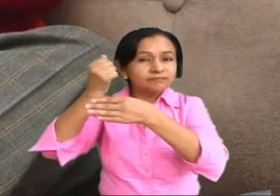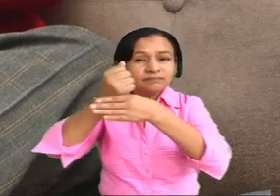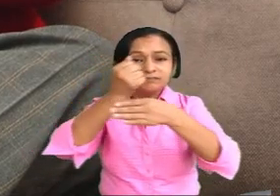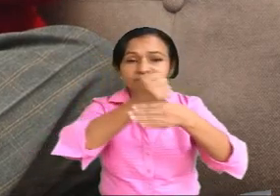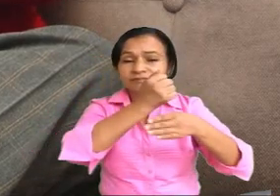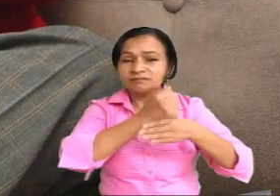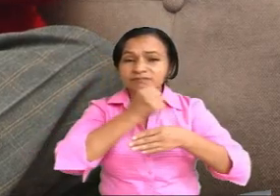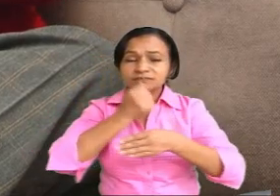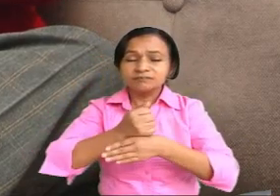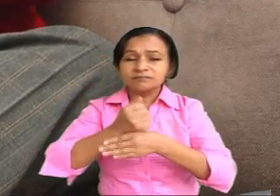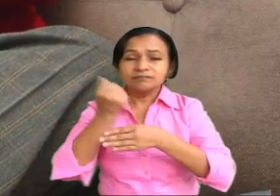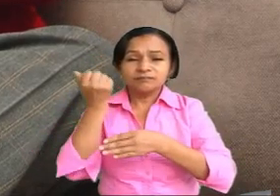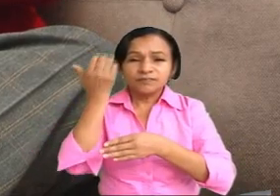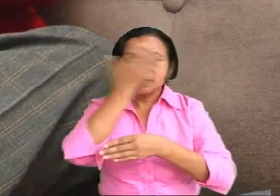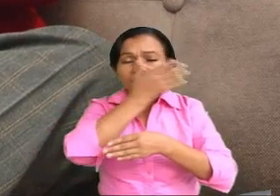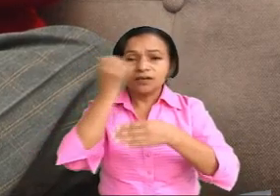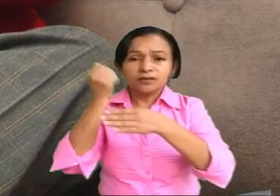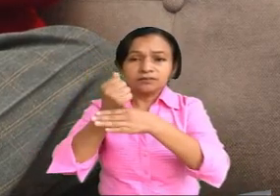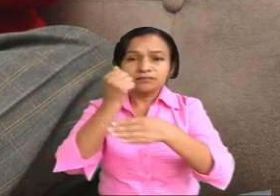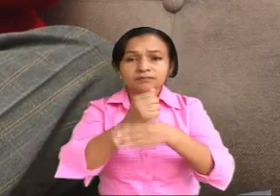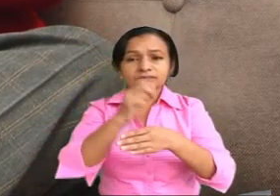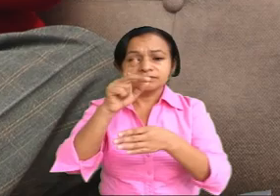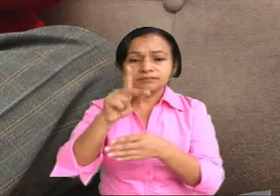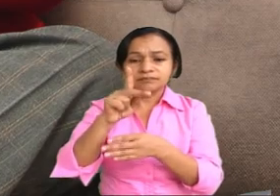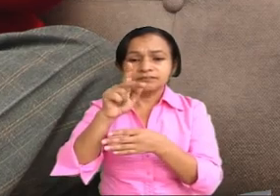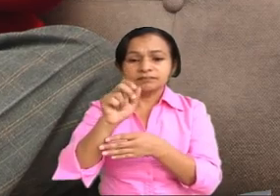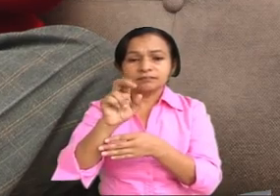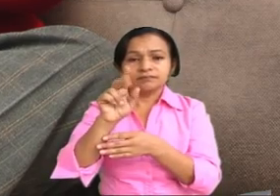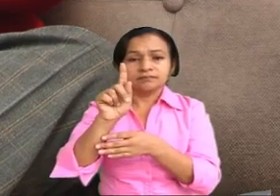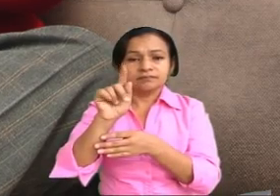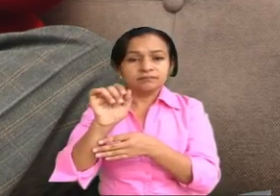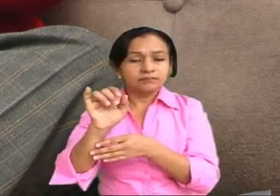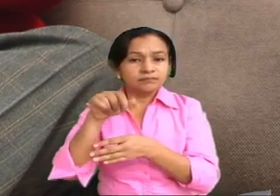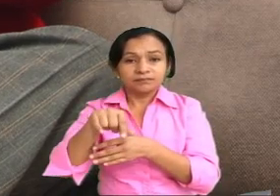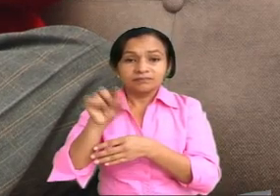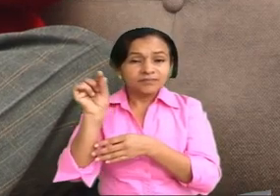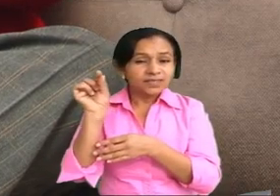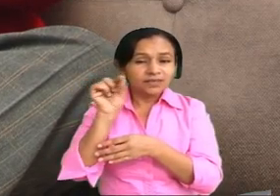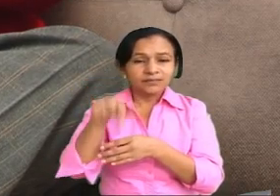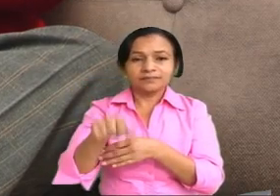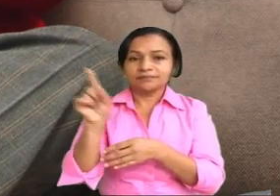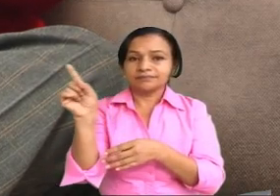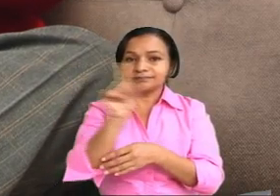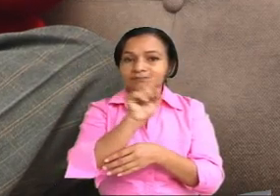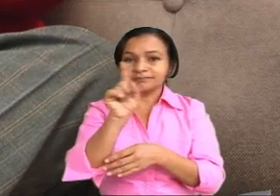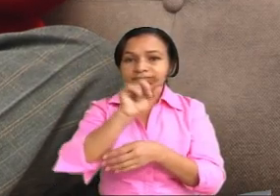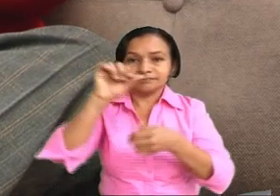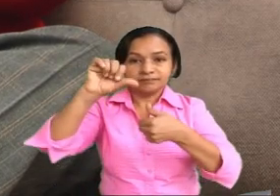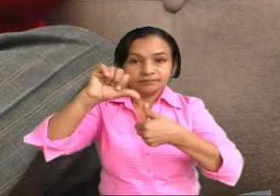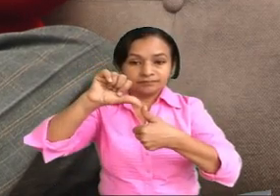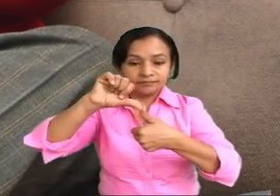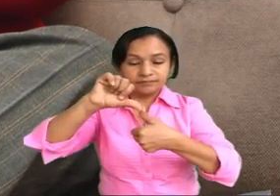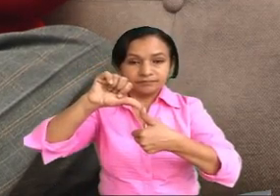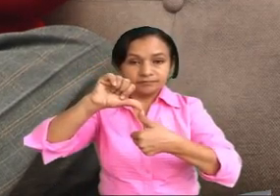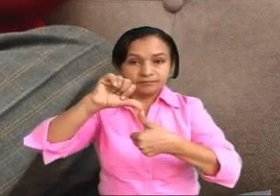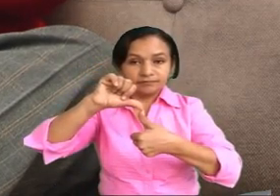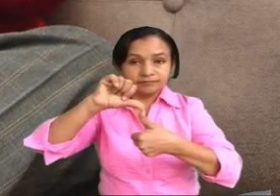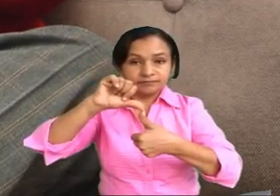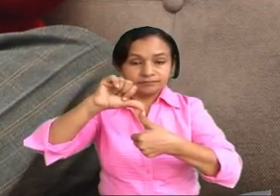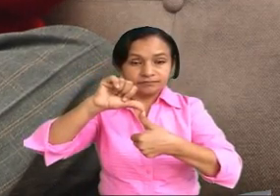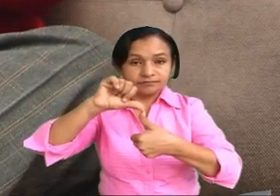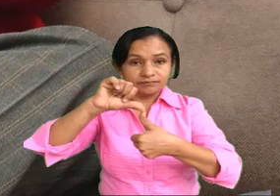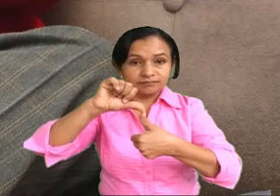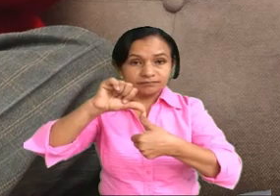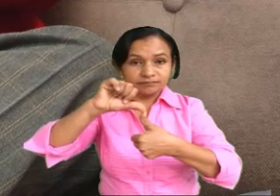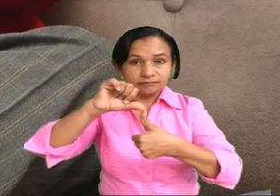60, y yo creo que el apartheid, tenemos los Ku Klux Klan, esto no es de ahorita. Claro, en Centroamérica es menos, pero aún así, mire, si